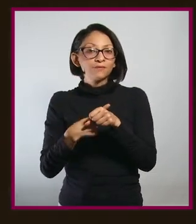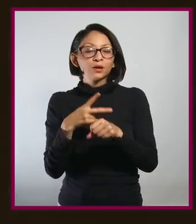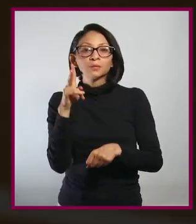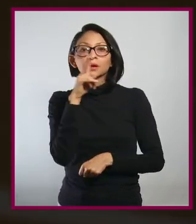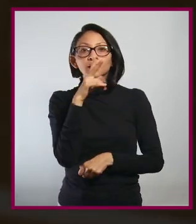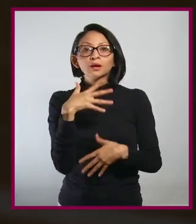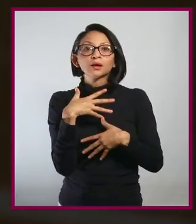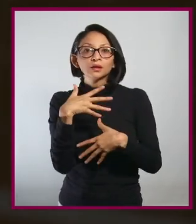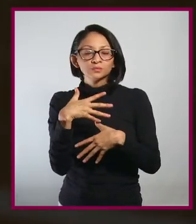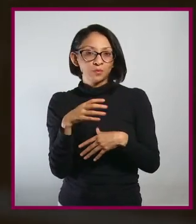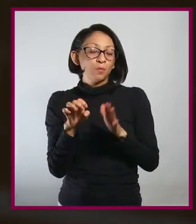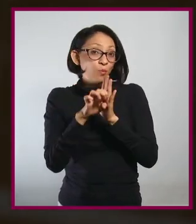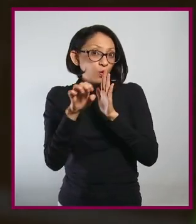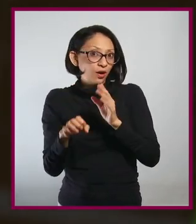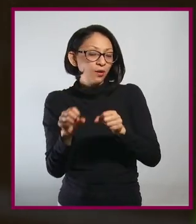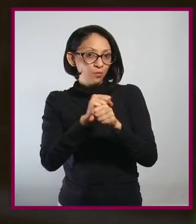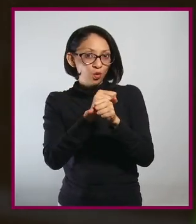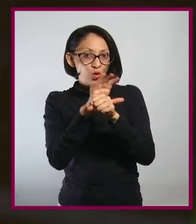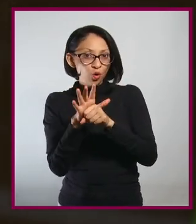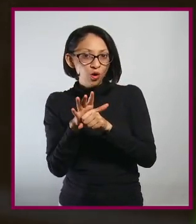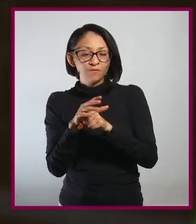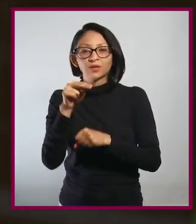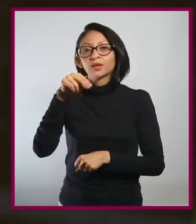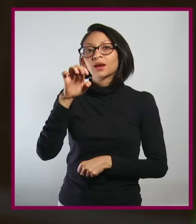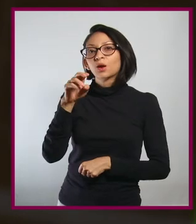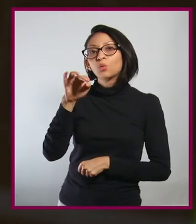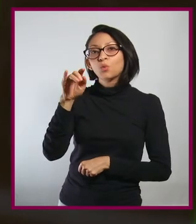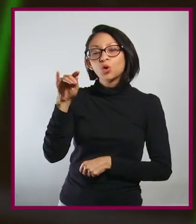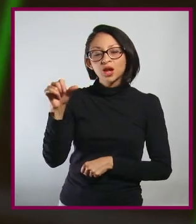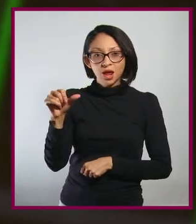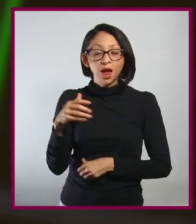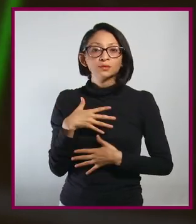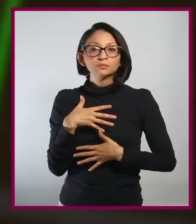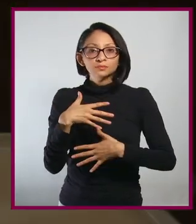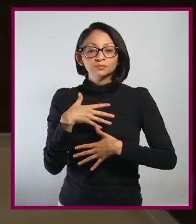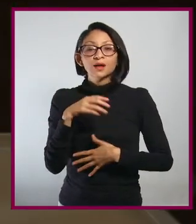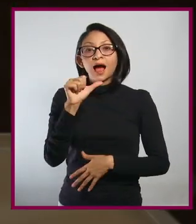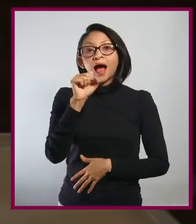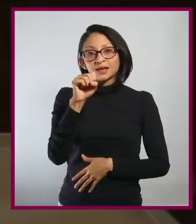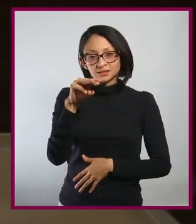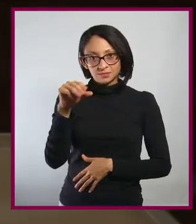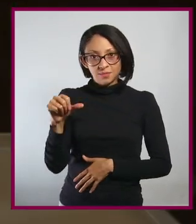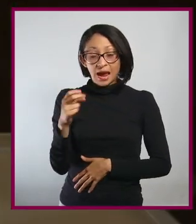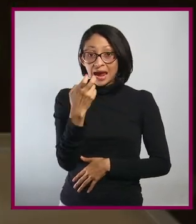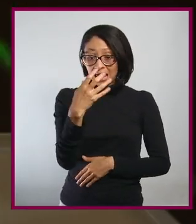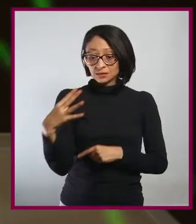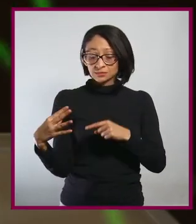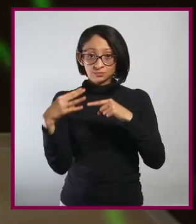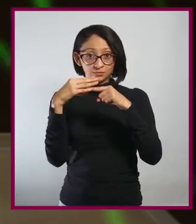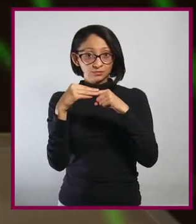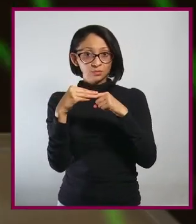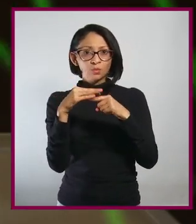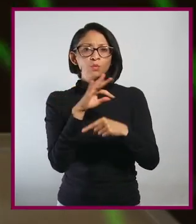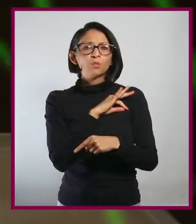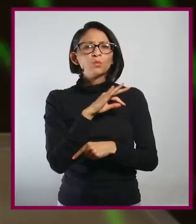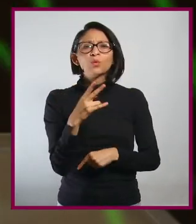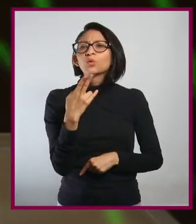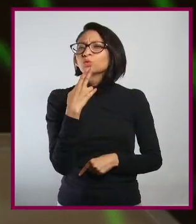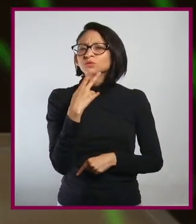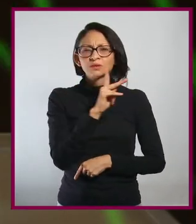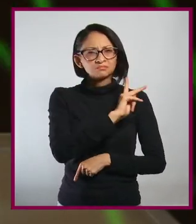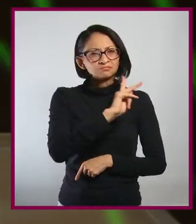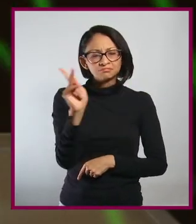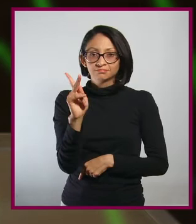enfermedades respiratorias como la infección por COVID-19, neumonía y asma. Este instrumento puede ser utilizado